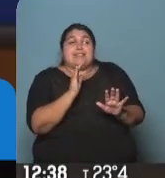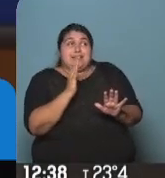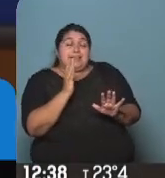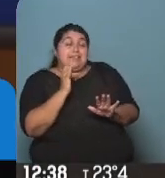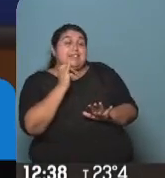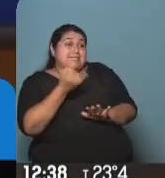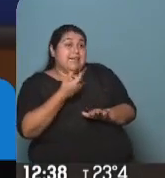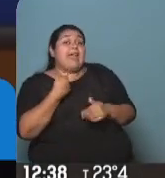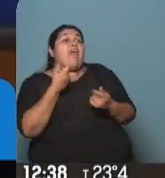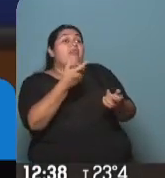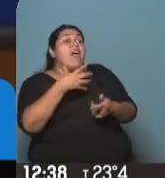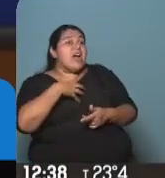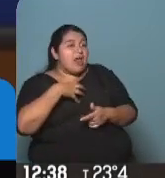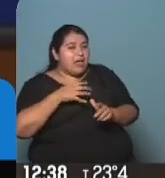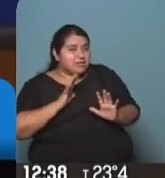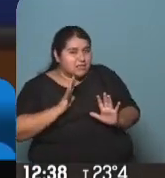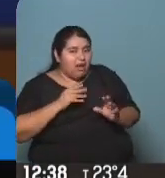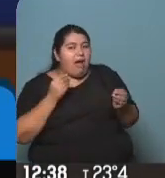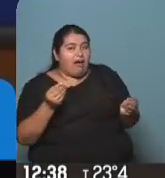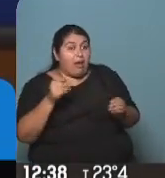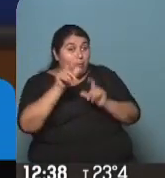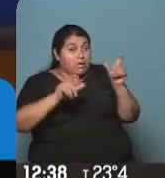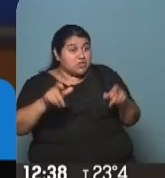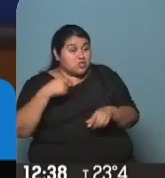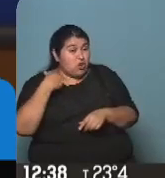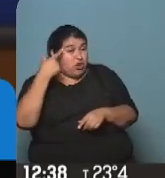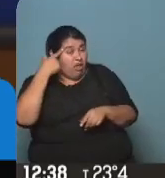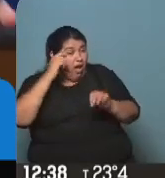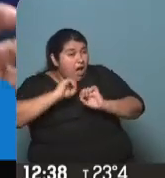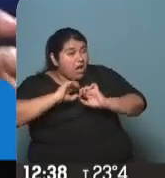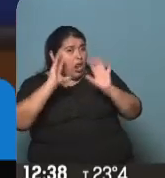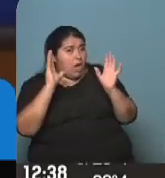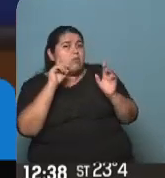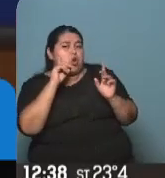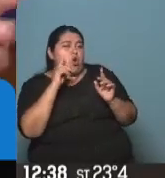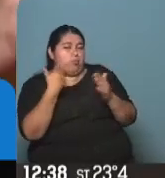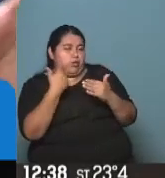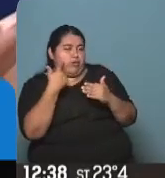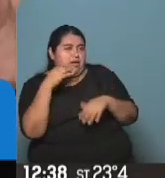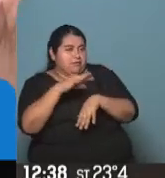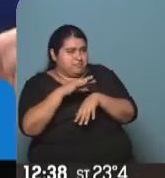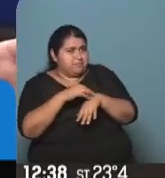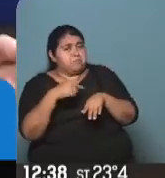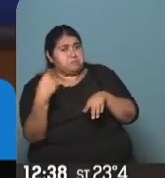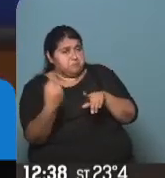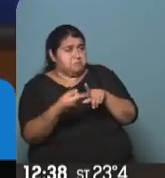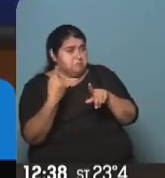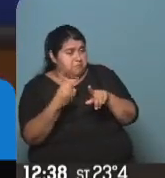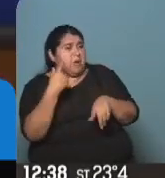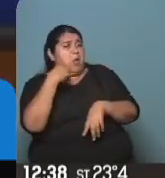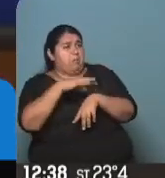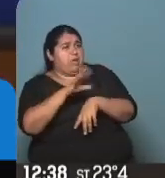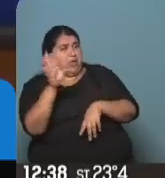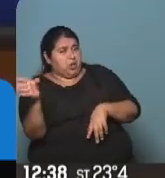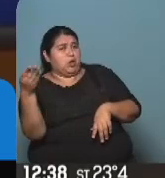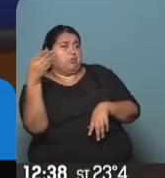debemos garantizar es que las personas que tienen padecimientos mentales tengan tratamientos ambulatorios, es decir, que sigan viviendo en comunidad. Cualquier